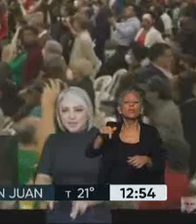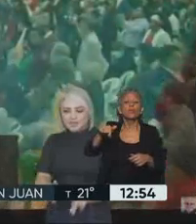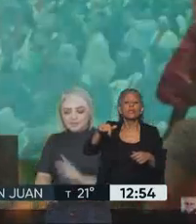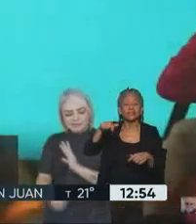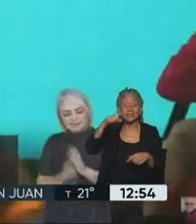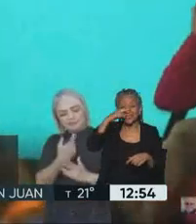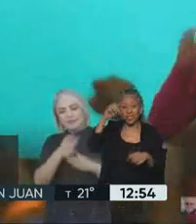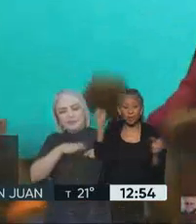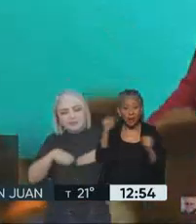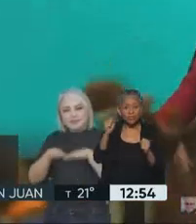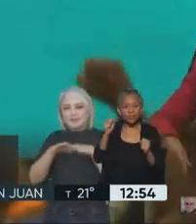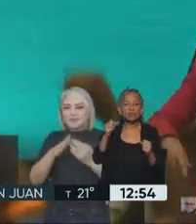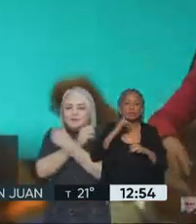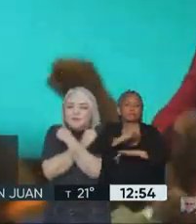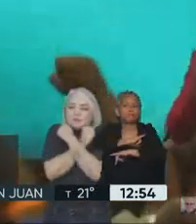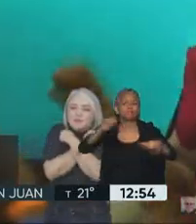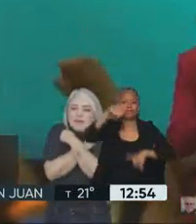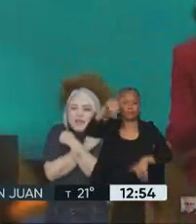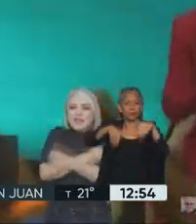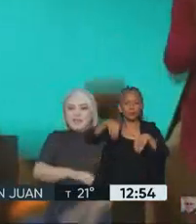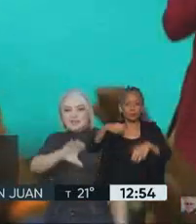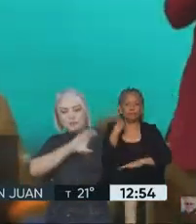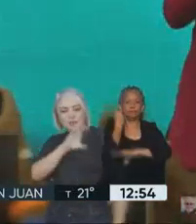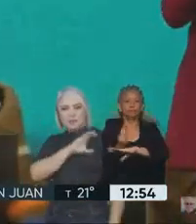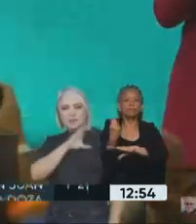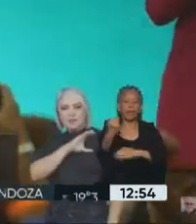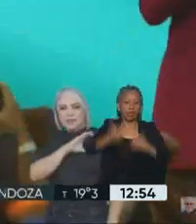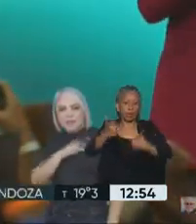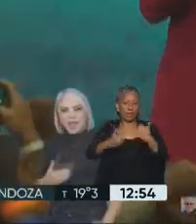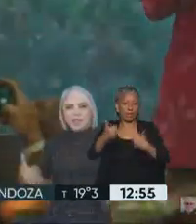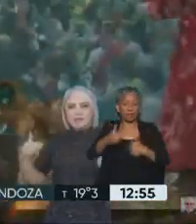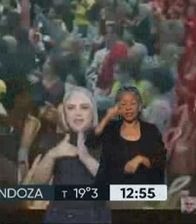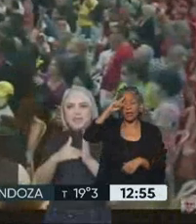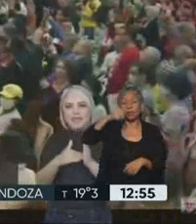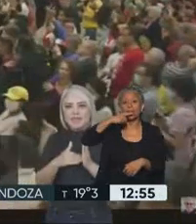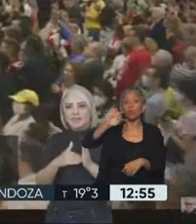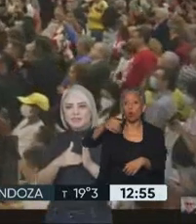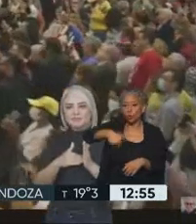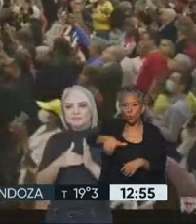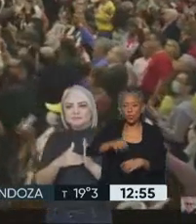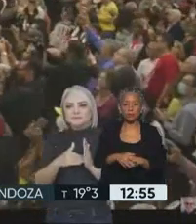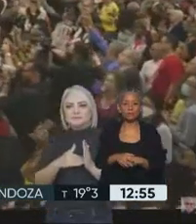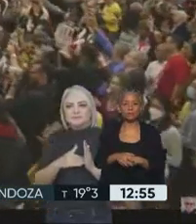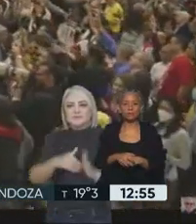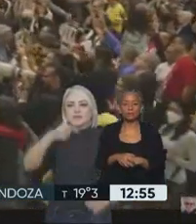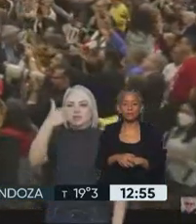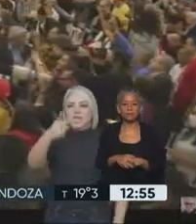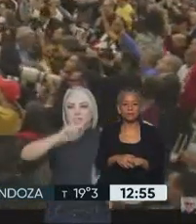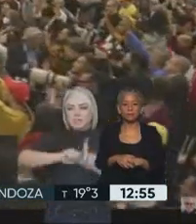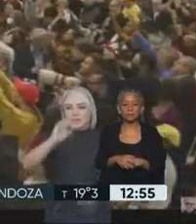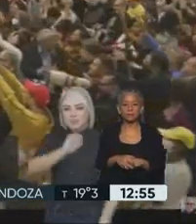su candidatura para competir el próximo mes de octubre. Lo escuchamos. El día 2 de octubre, si Dios